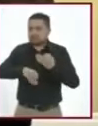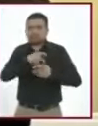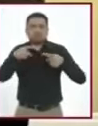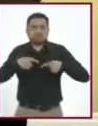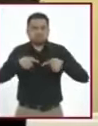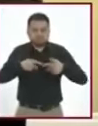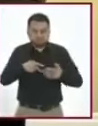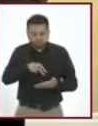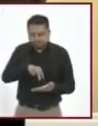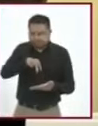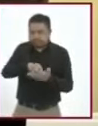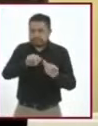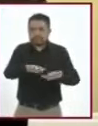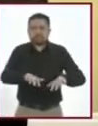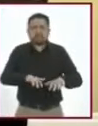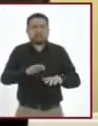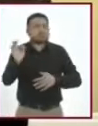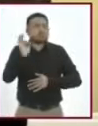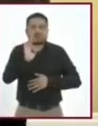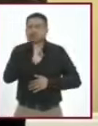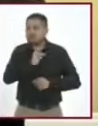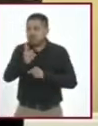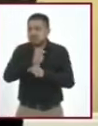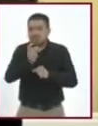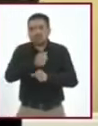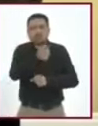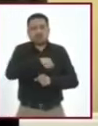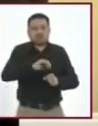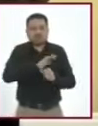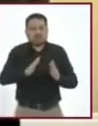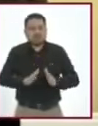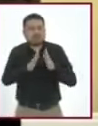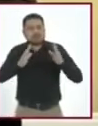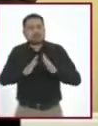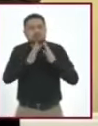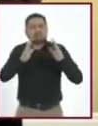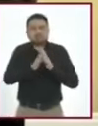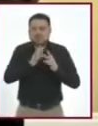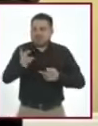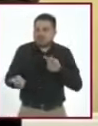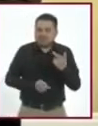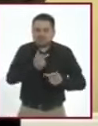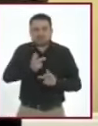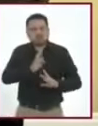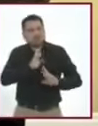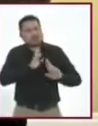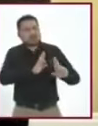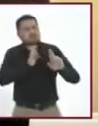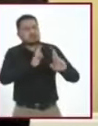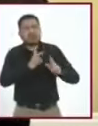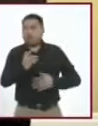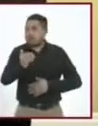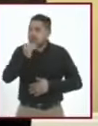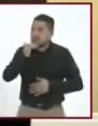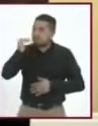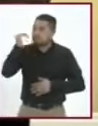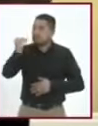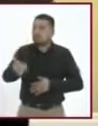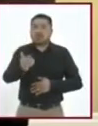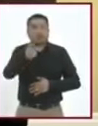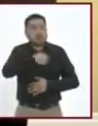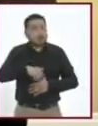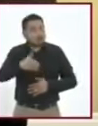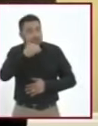presente y, en caso de ser posible, invitarlo a participar en una sesión de preguntas y respuestas. Muy bien, qué